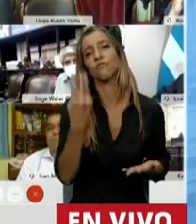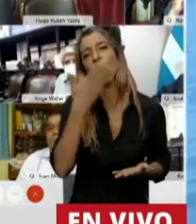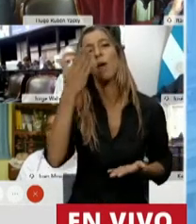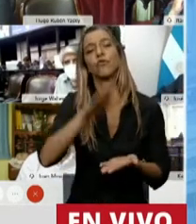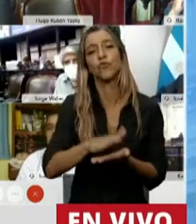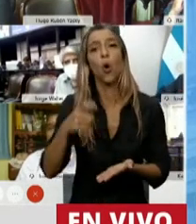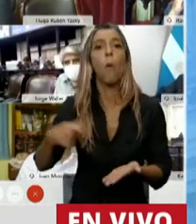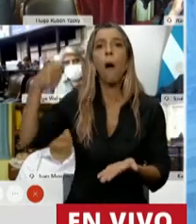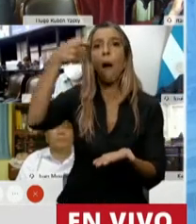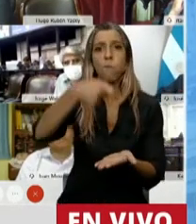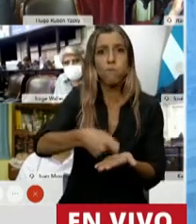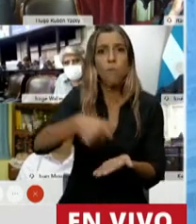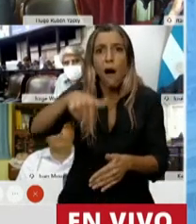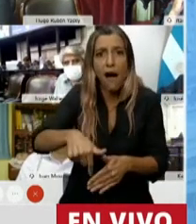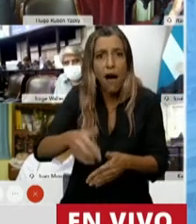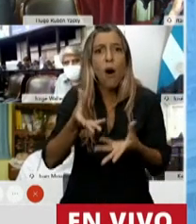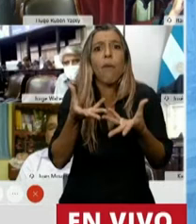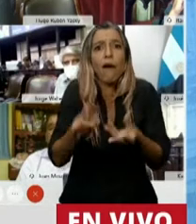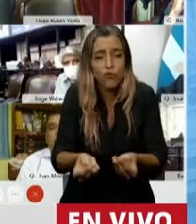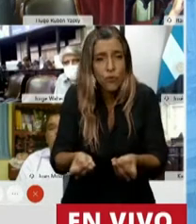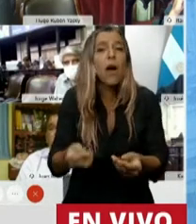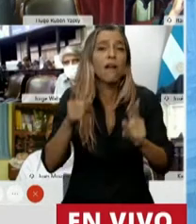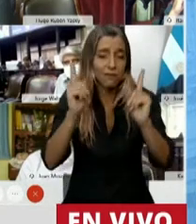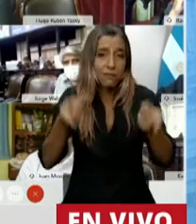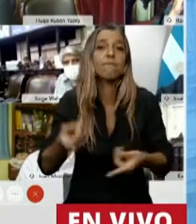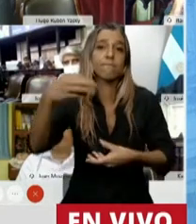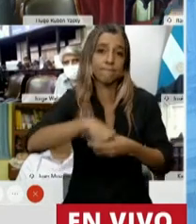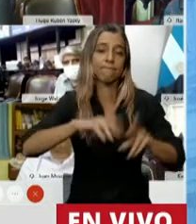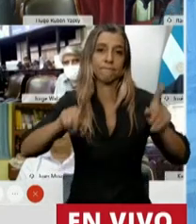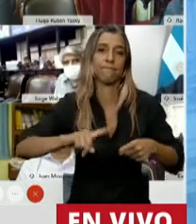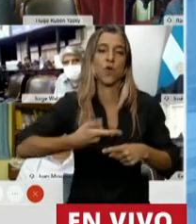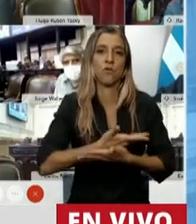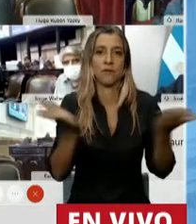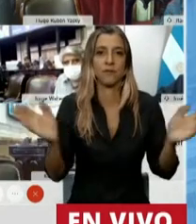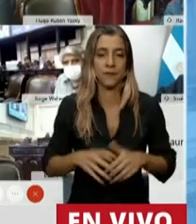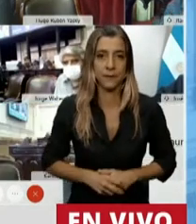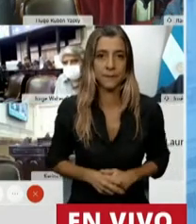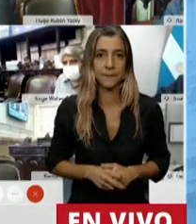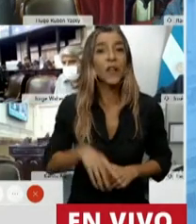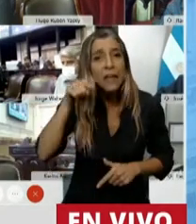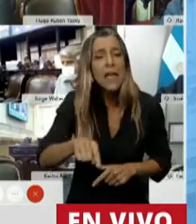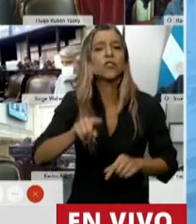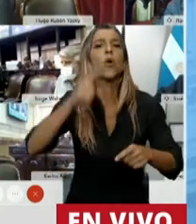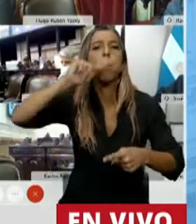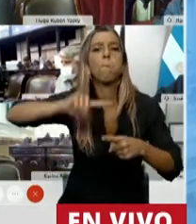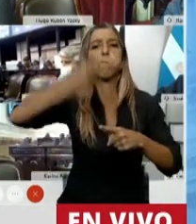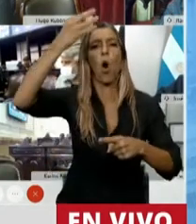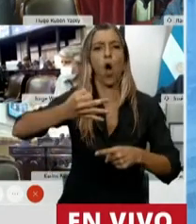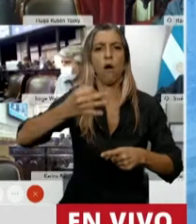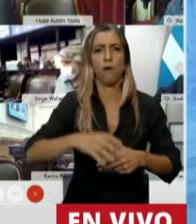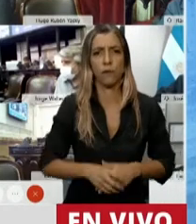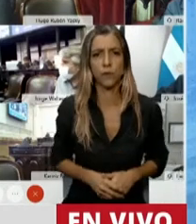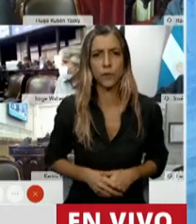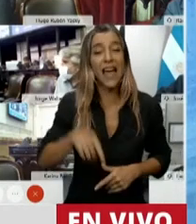solidario y extraordinario, es parte de una política. Esta es la política. Este es